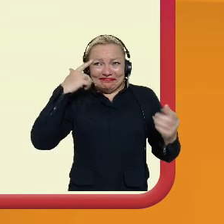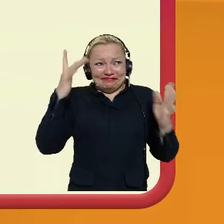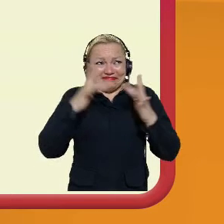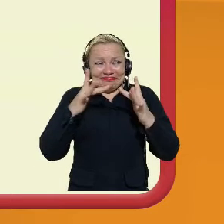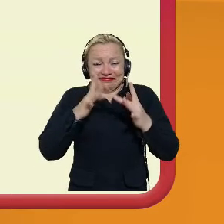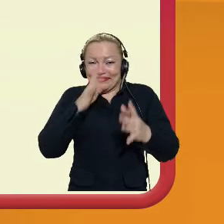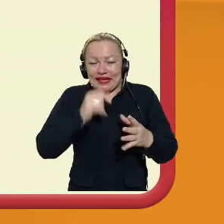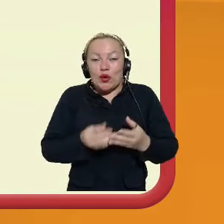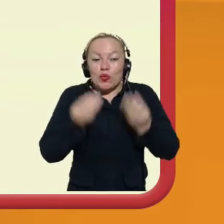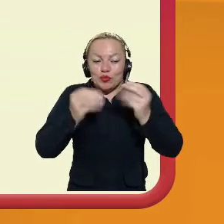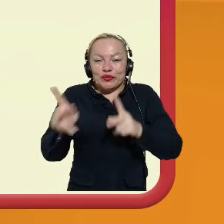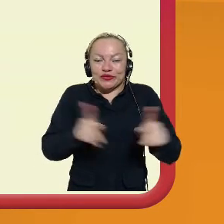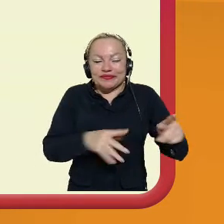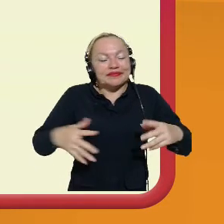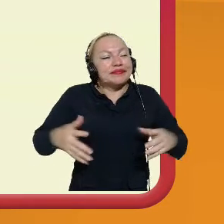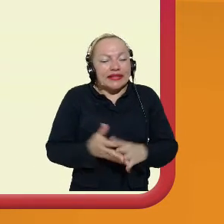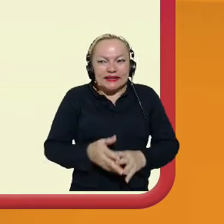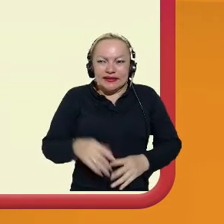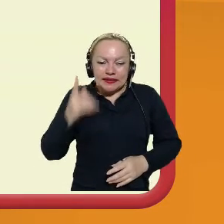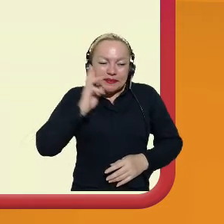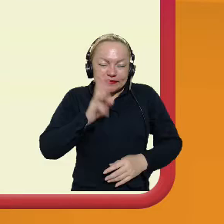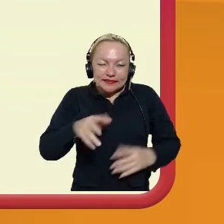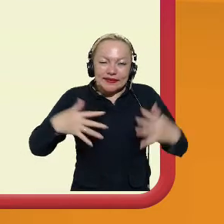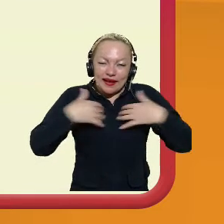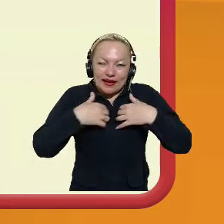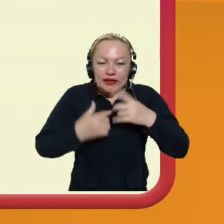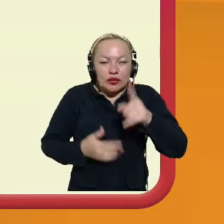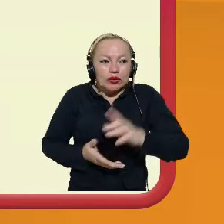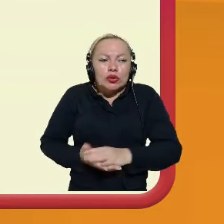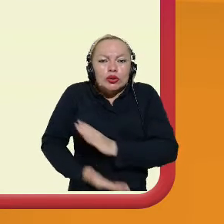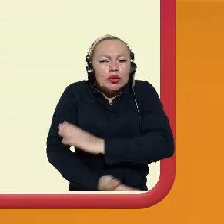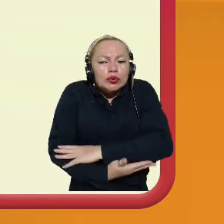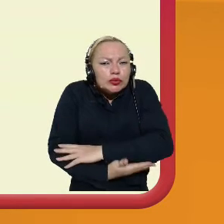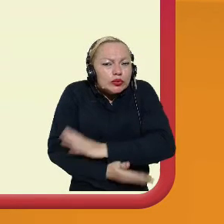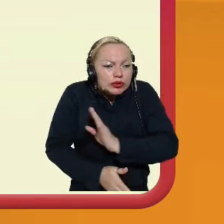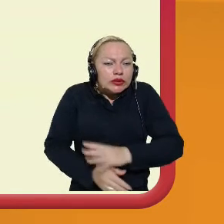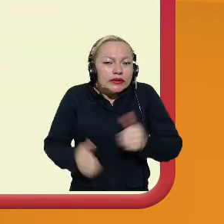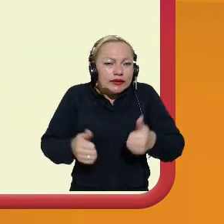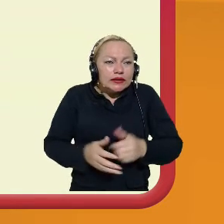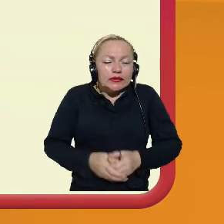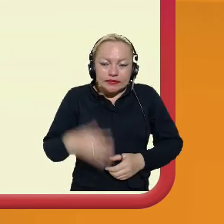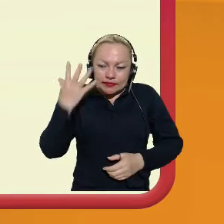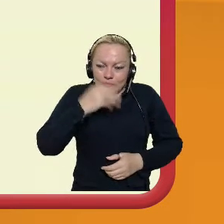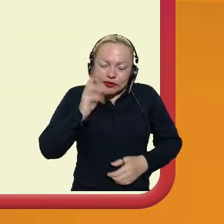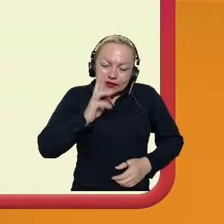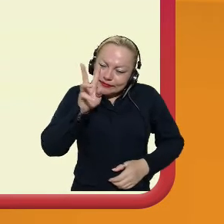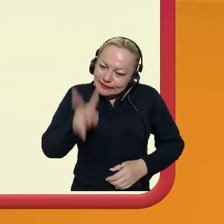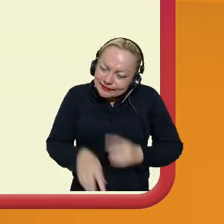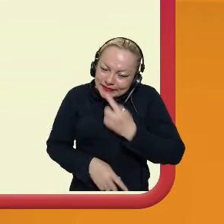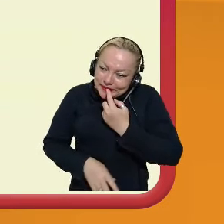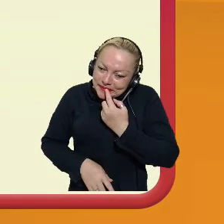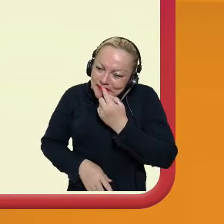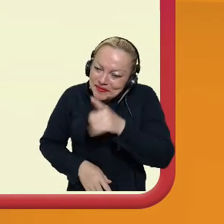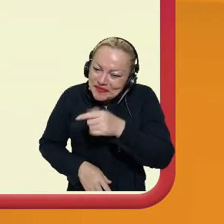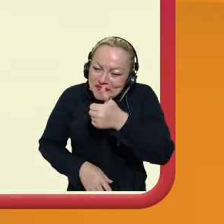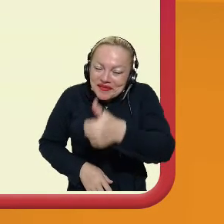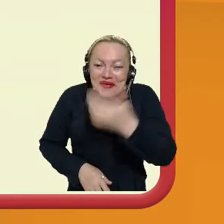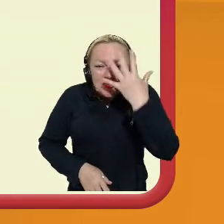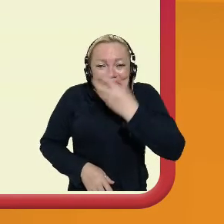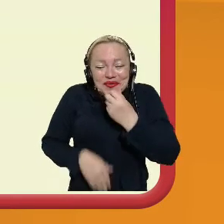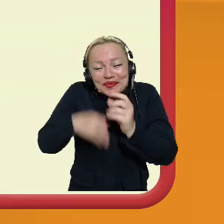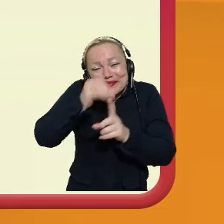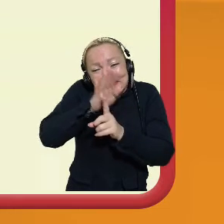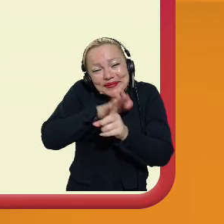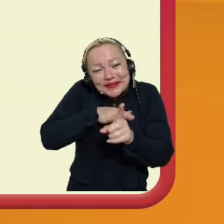muchos animalitos, cuando tú no les haces nada, se ven muy diferentes y se ven más